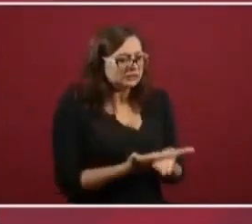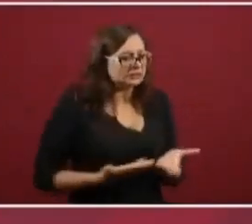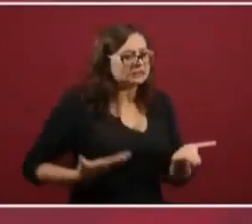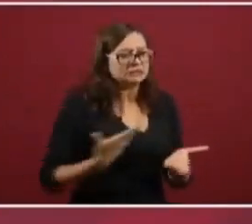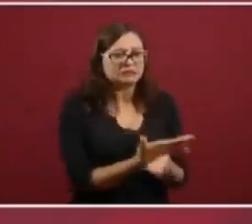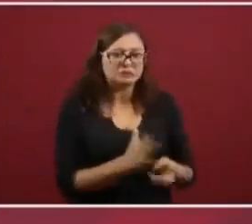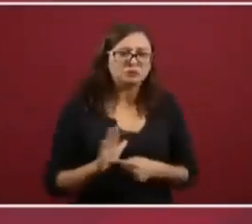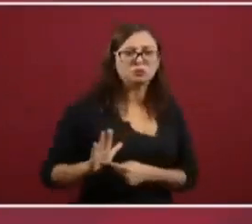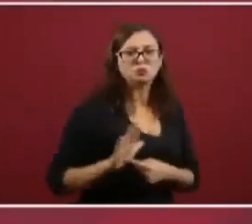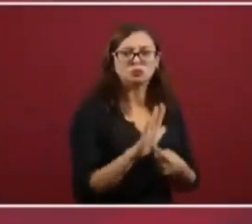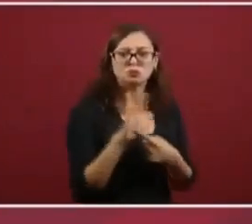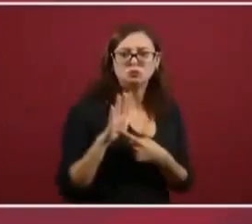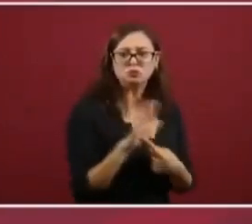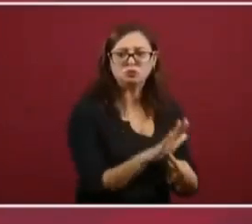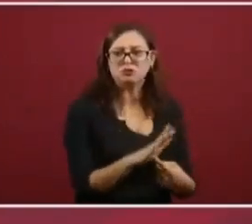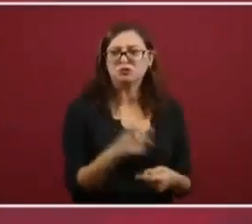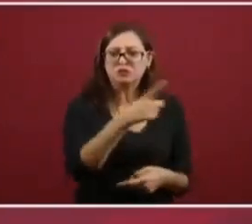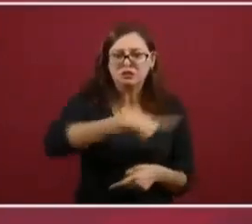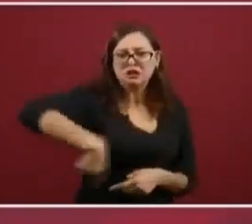contra